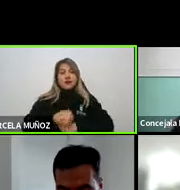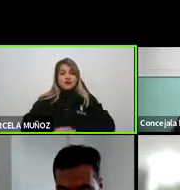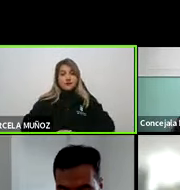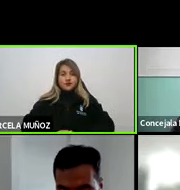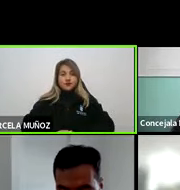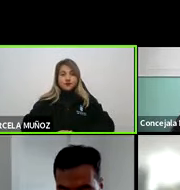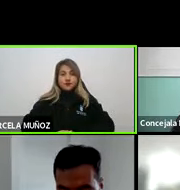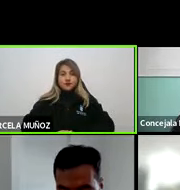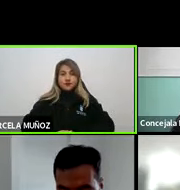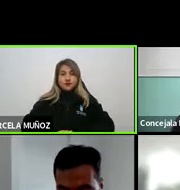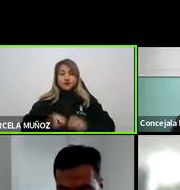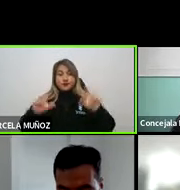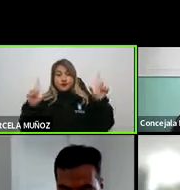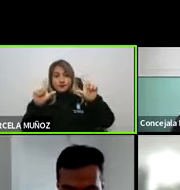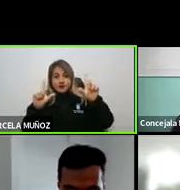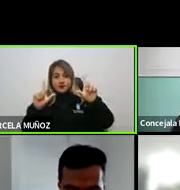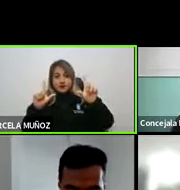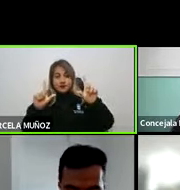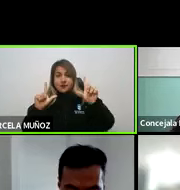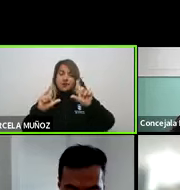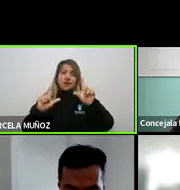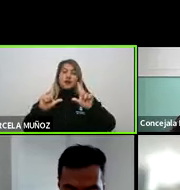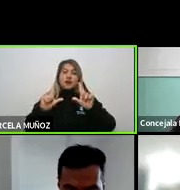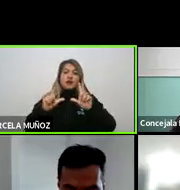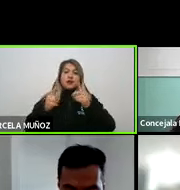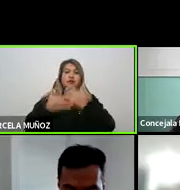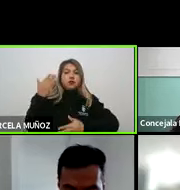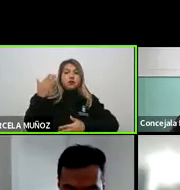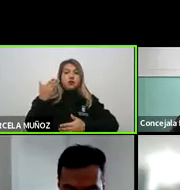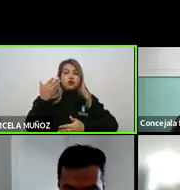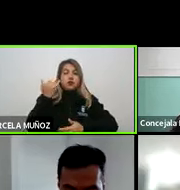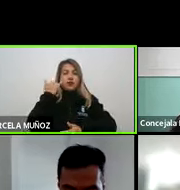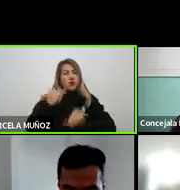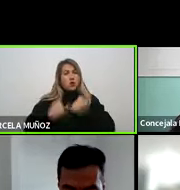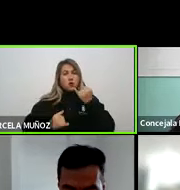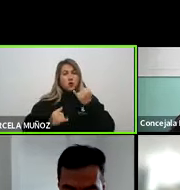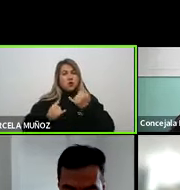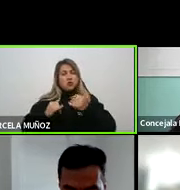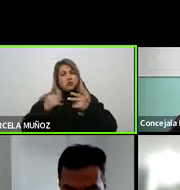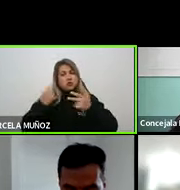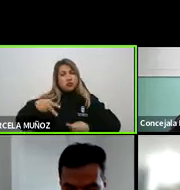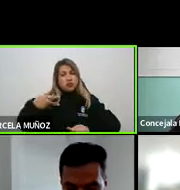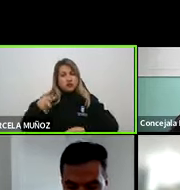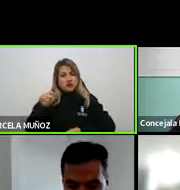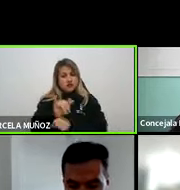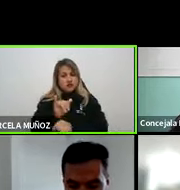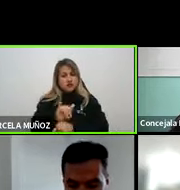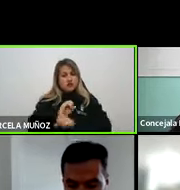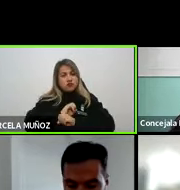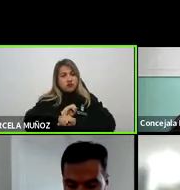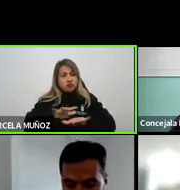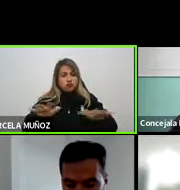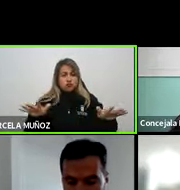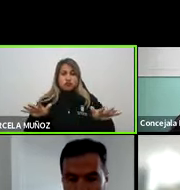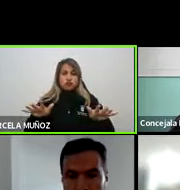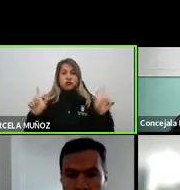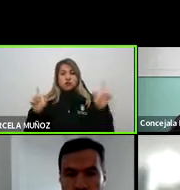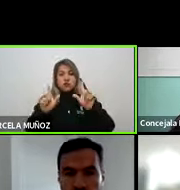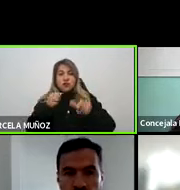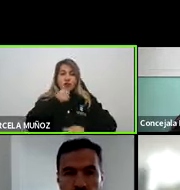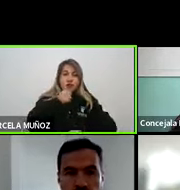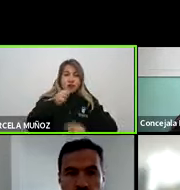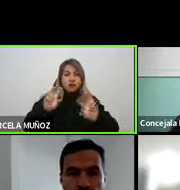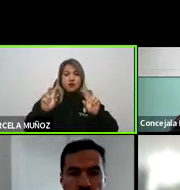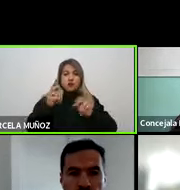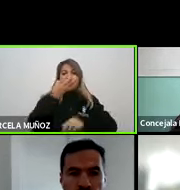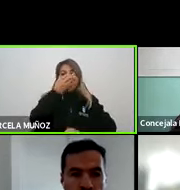medios de comunicación a los municipios es muy injusto. Al parecer, a los medios de comunicación se les olvidó